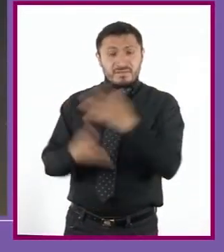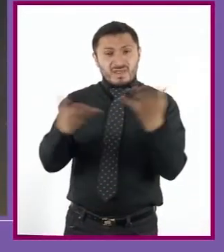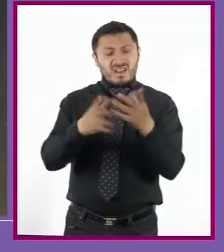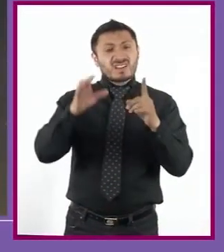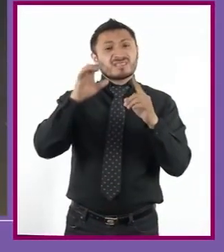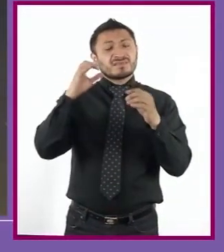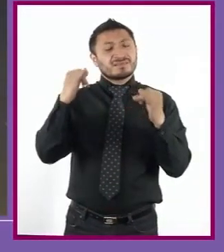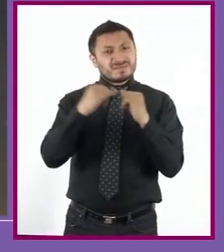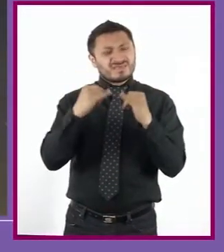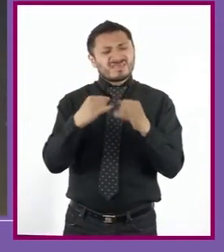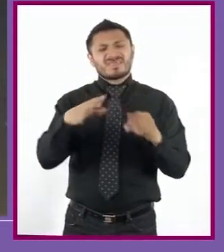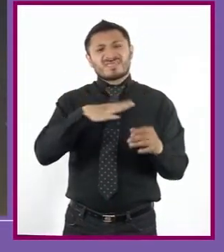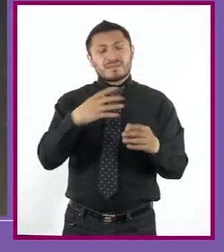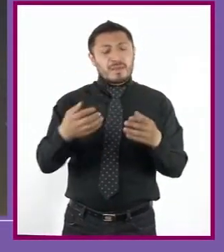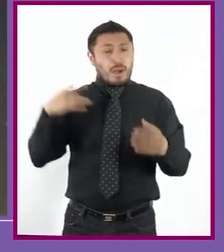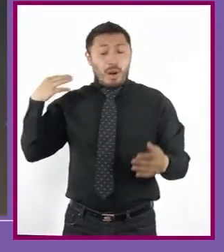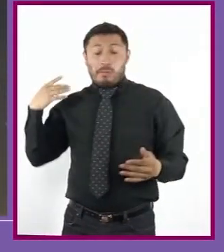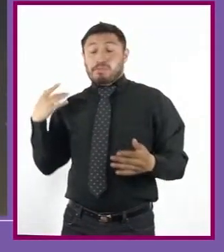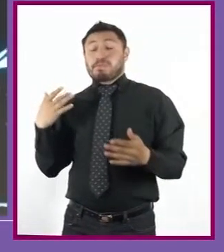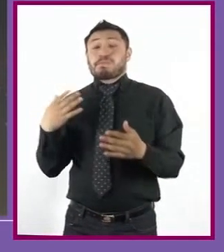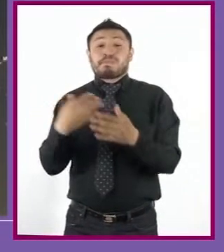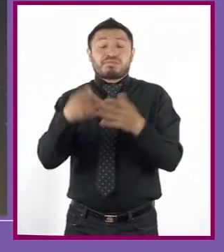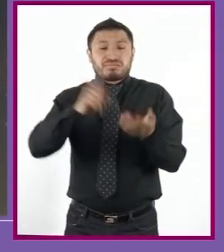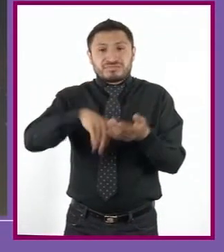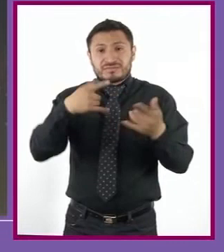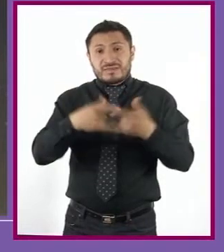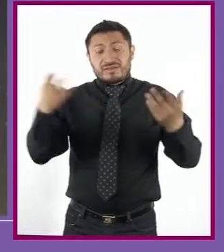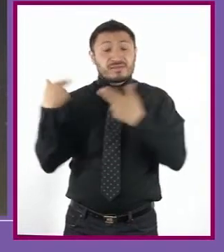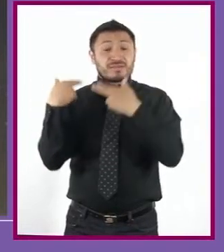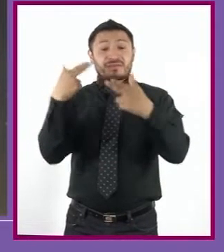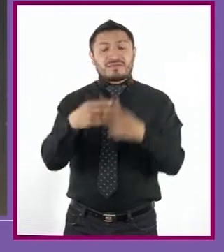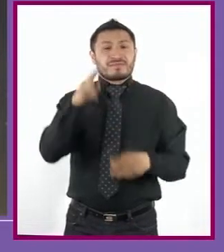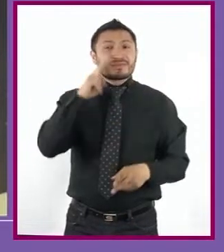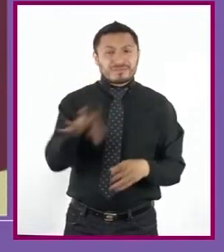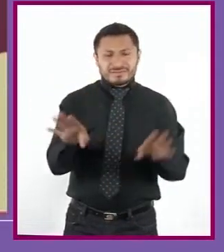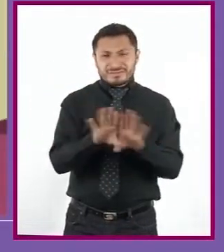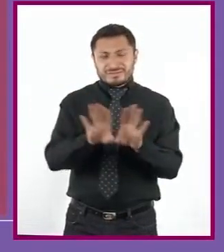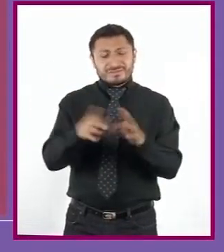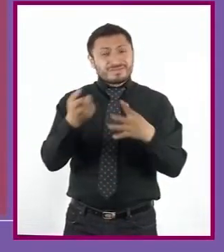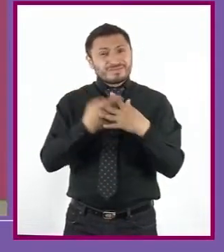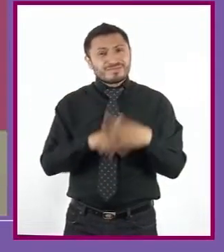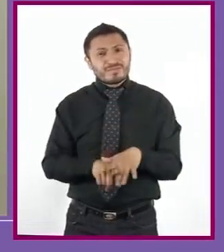este organismo es fruto de un largo proceso histórico. Veamos cómo ocurrió.